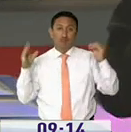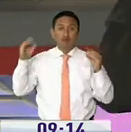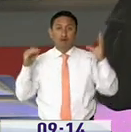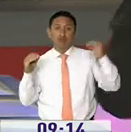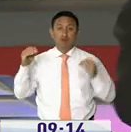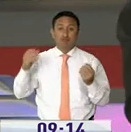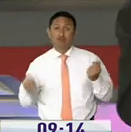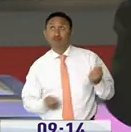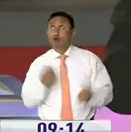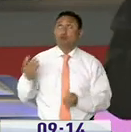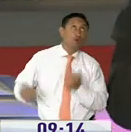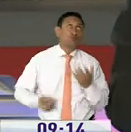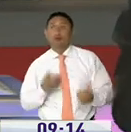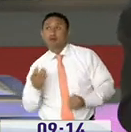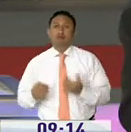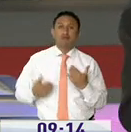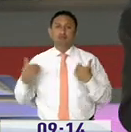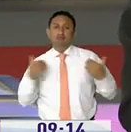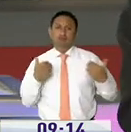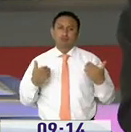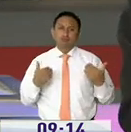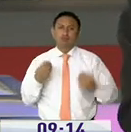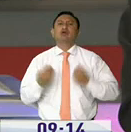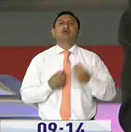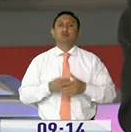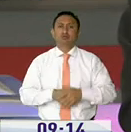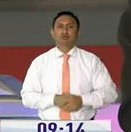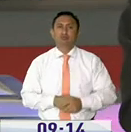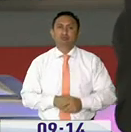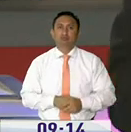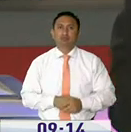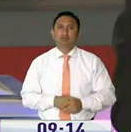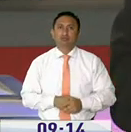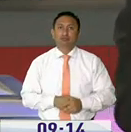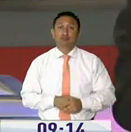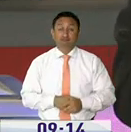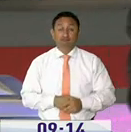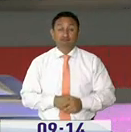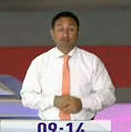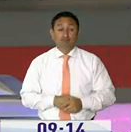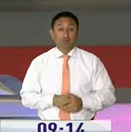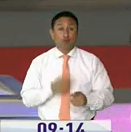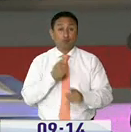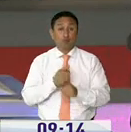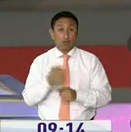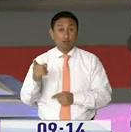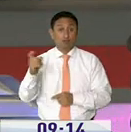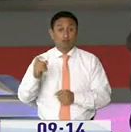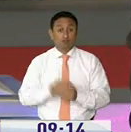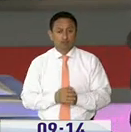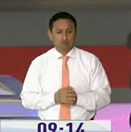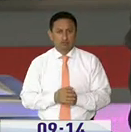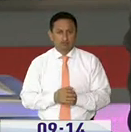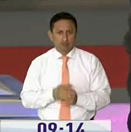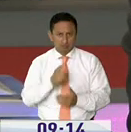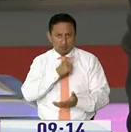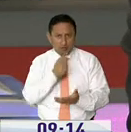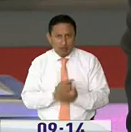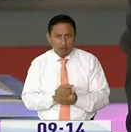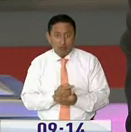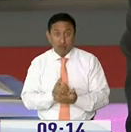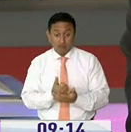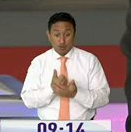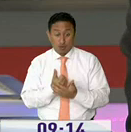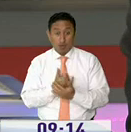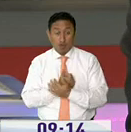hace malabarismo, los artistas, en fin, hay tanto frente? Es por eso que hay que ser solidarios, vean, de verdad. O sea, seamos ahora